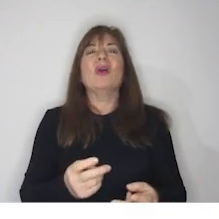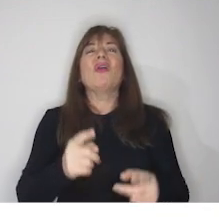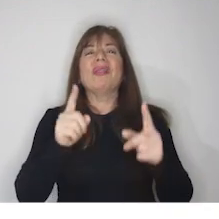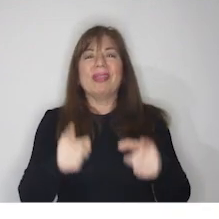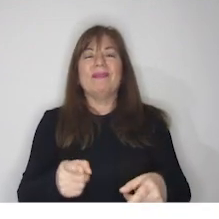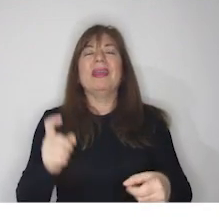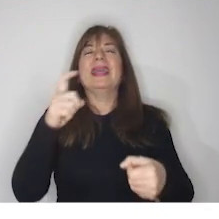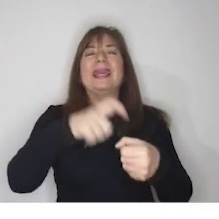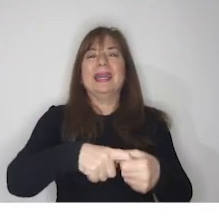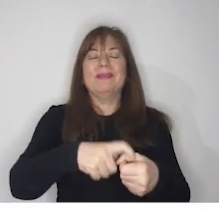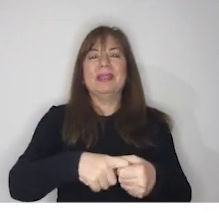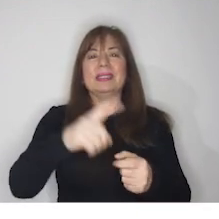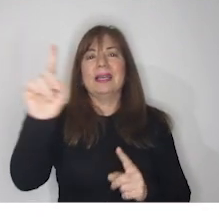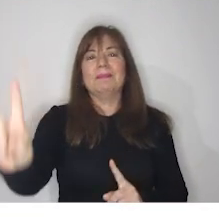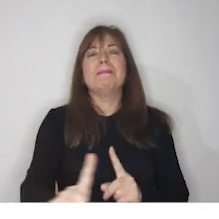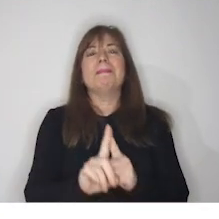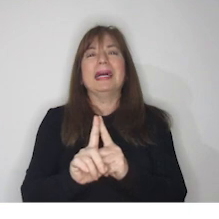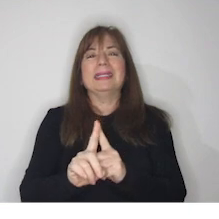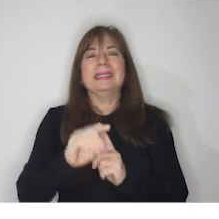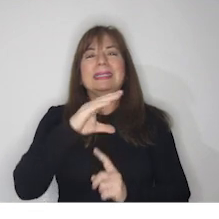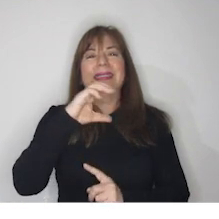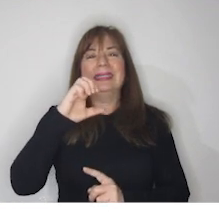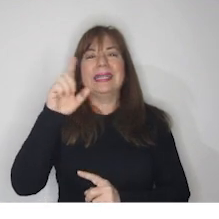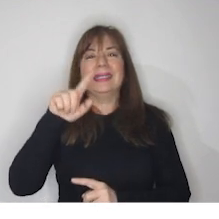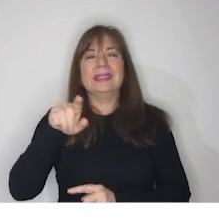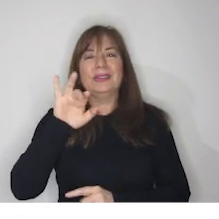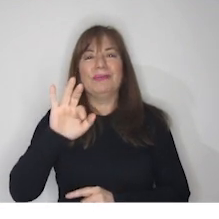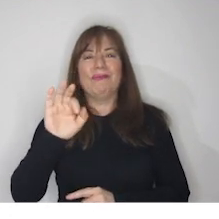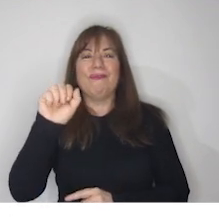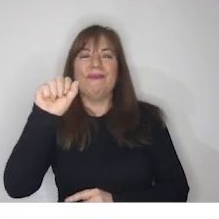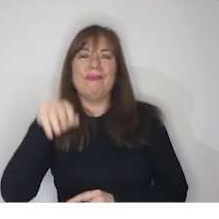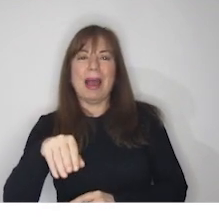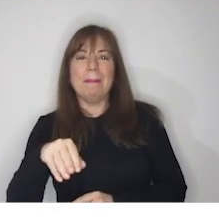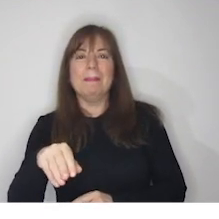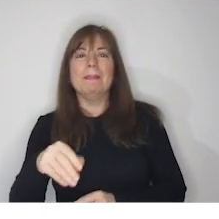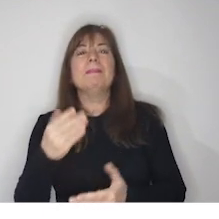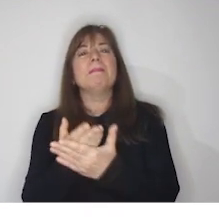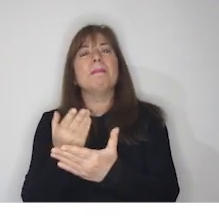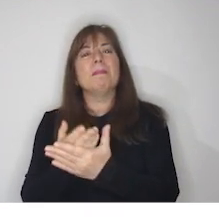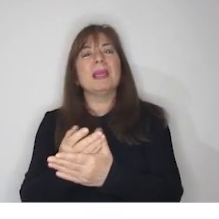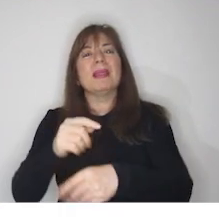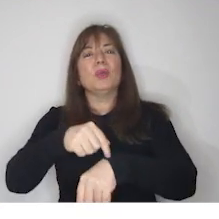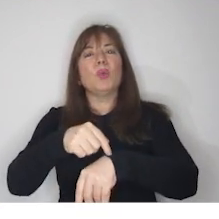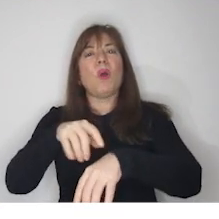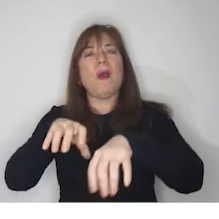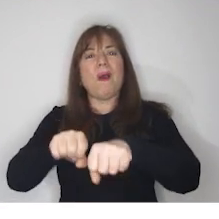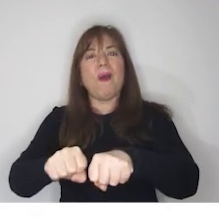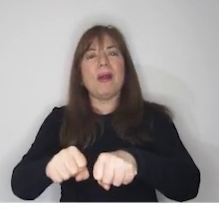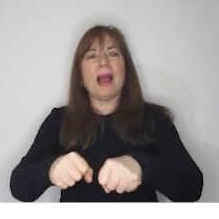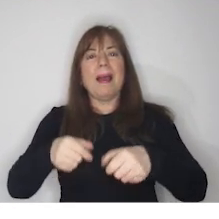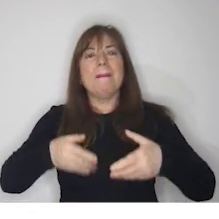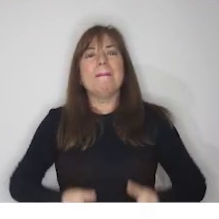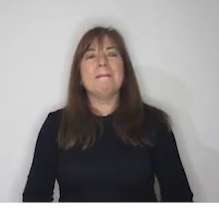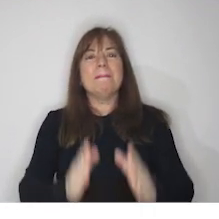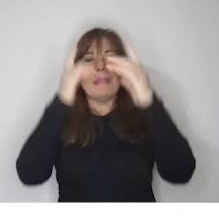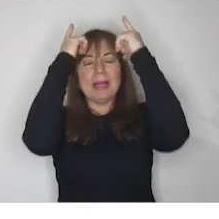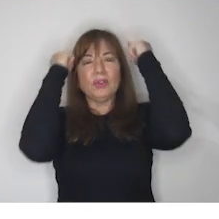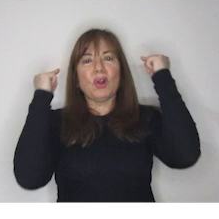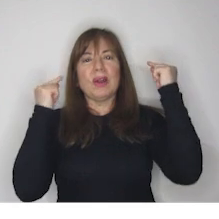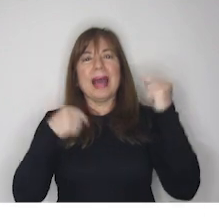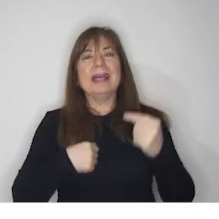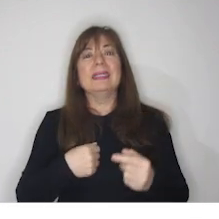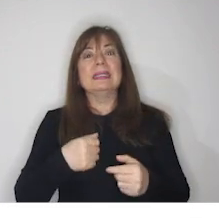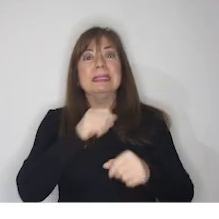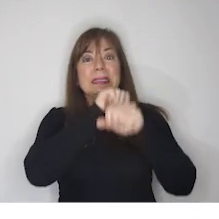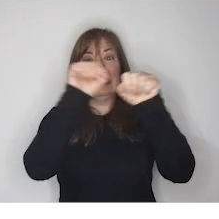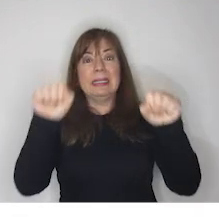salud pública, y debes inscribirte en tu CESFAM más cercano. Acércate al SOME o mesón central y solicita tu hora con matrona. Por